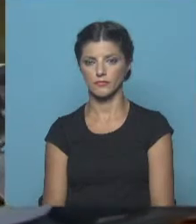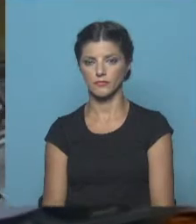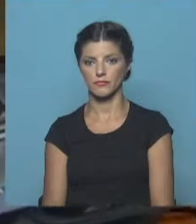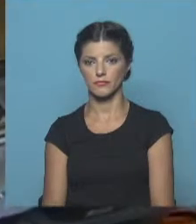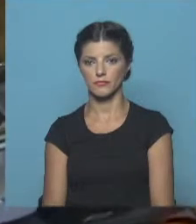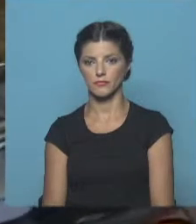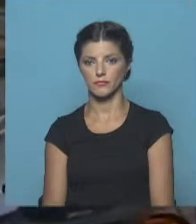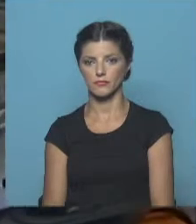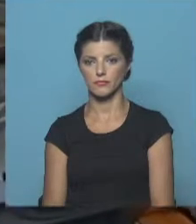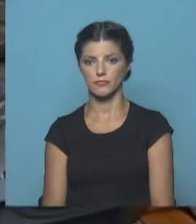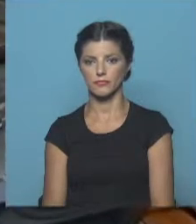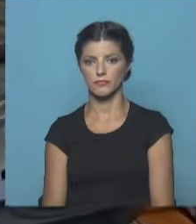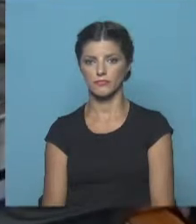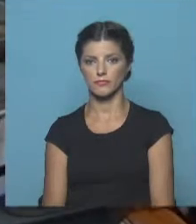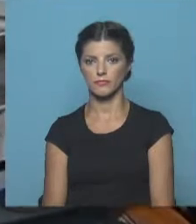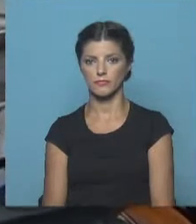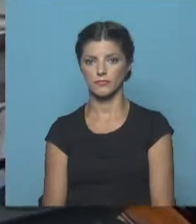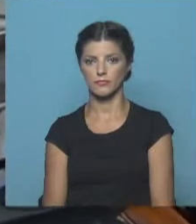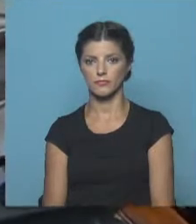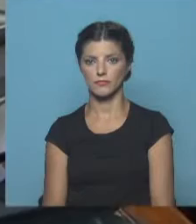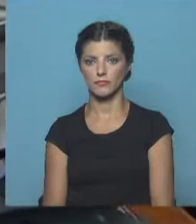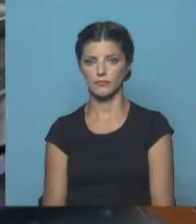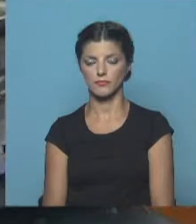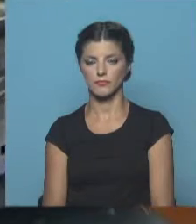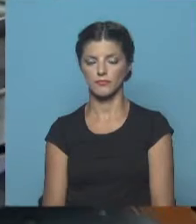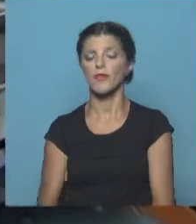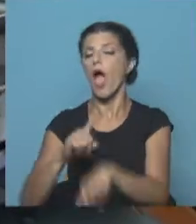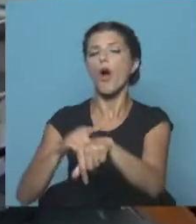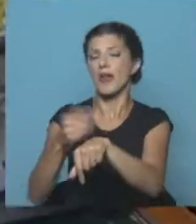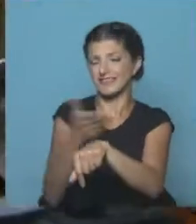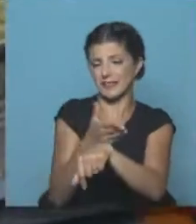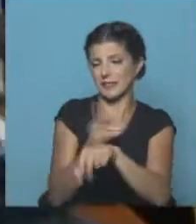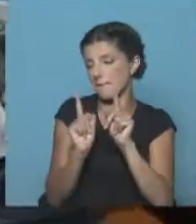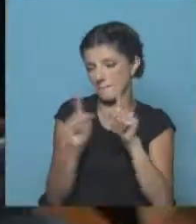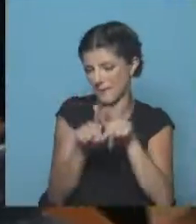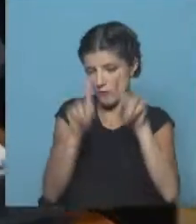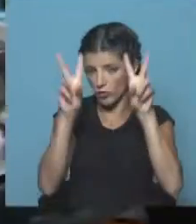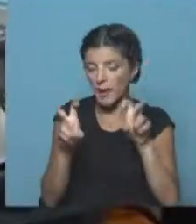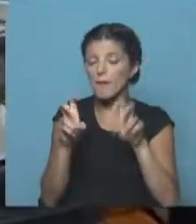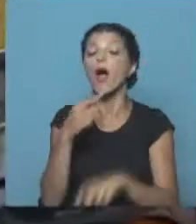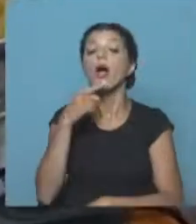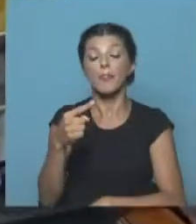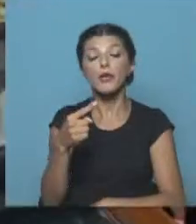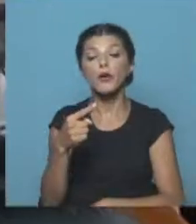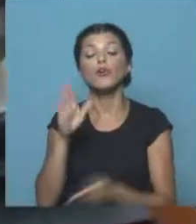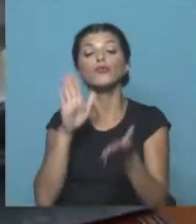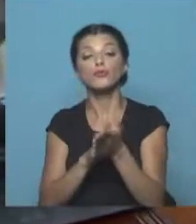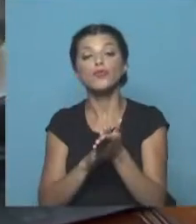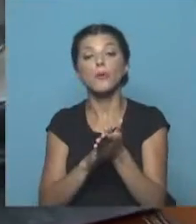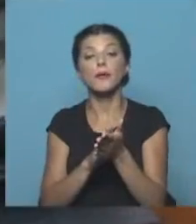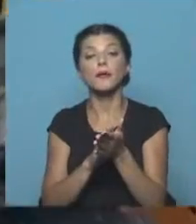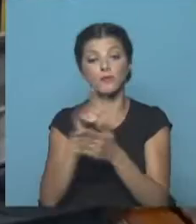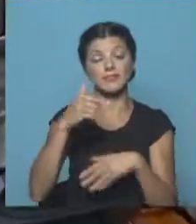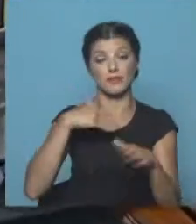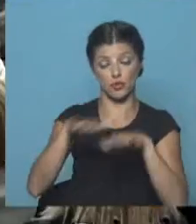Great thing for the American worker, what we just did. Horas antes y en la misma línea, Trump anunció que quiere renegociar la posición de su país